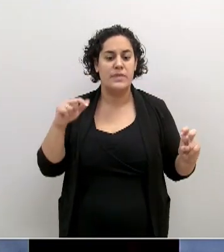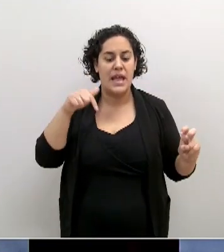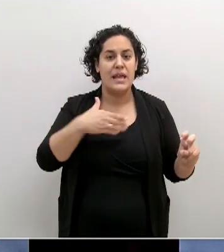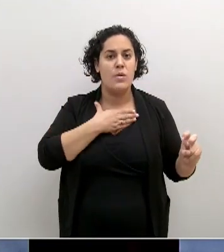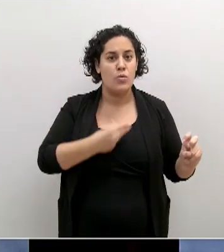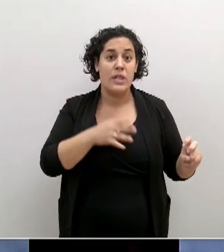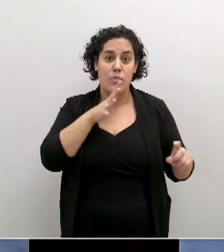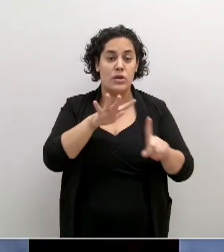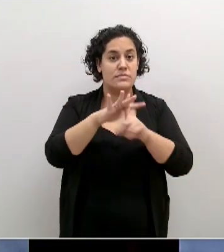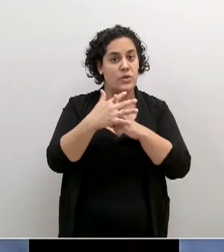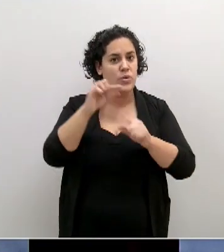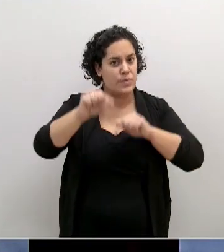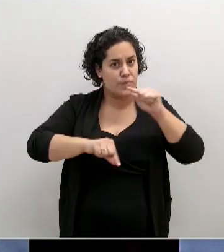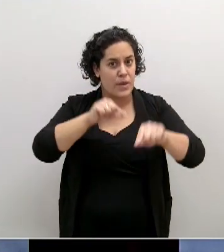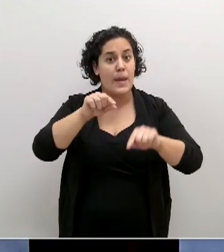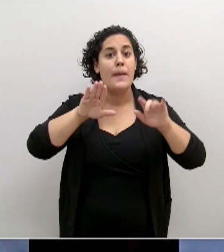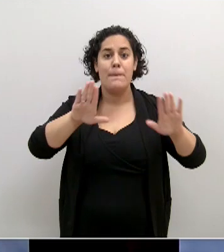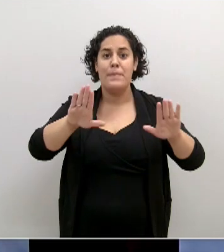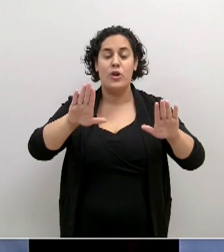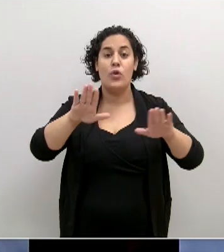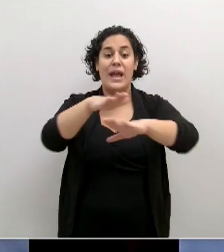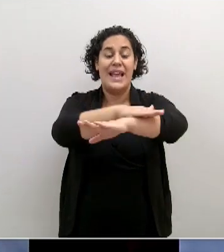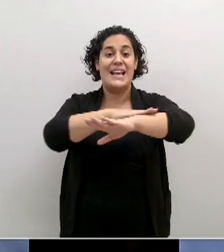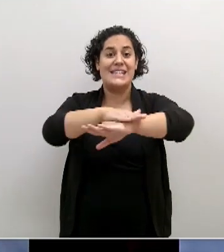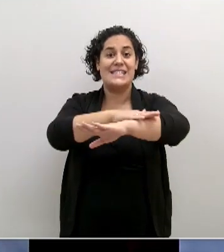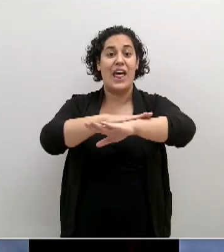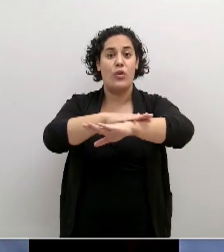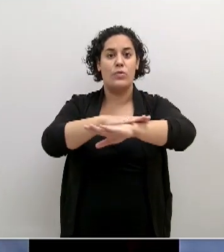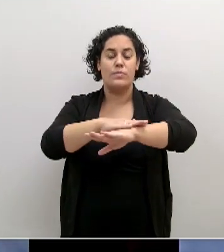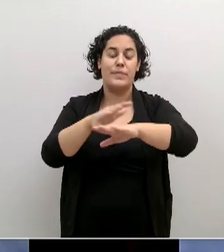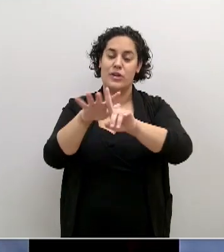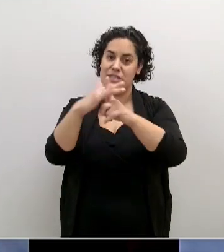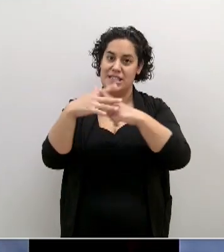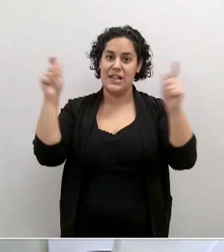por la situación epidemiológica, pero no se lo permite el estado de alarma.